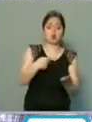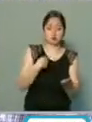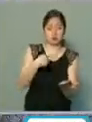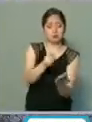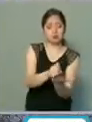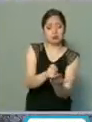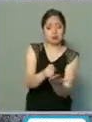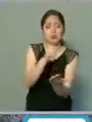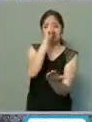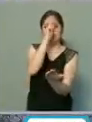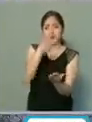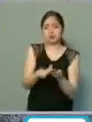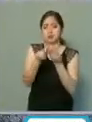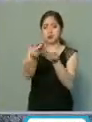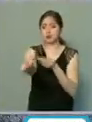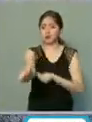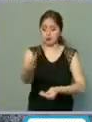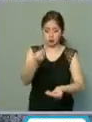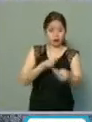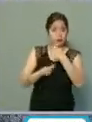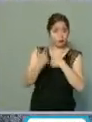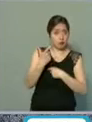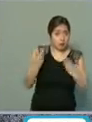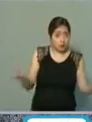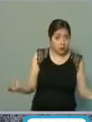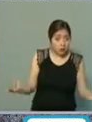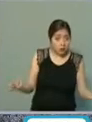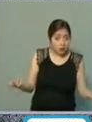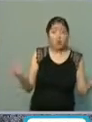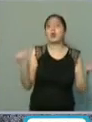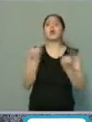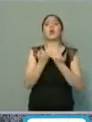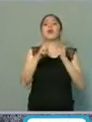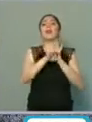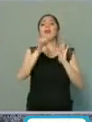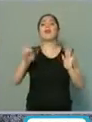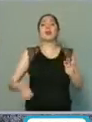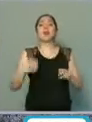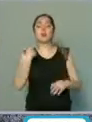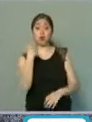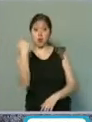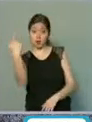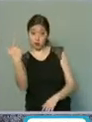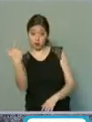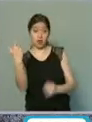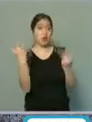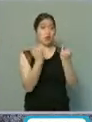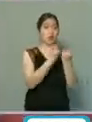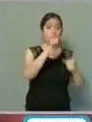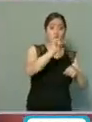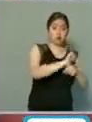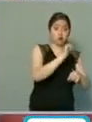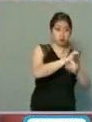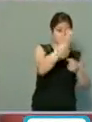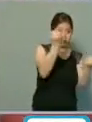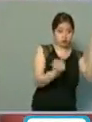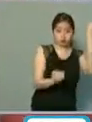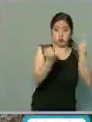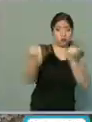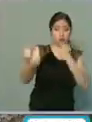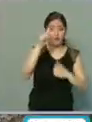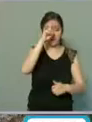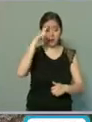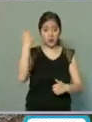ningún problema. Es más fácil tener un arma que tener es igual de fácil tener un arma que tener una licencia de conducir. No, bueno, imaginémonos nada más este caso. Un